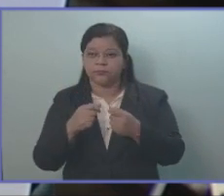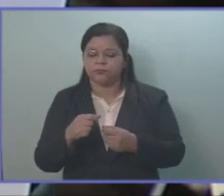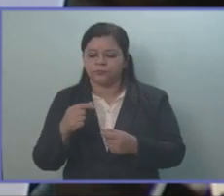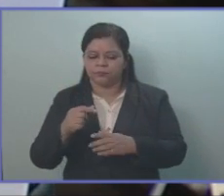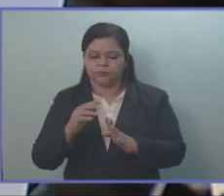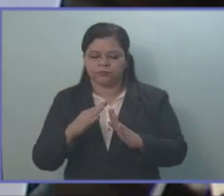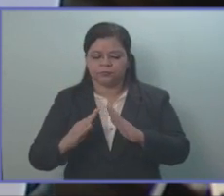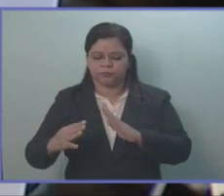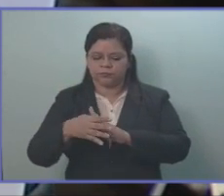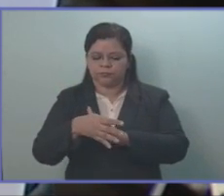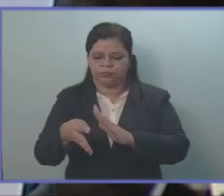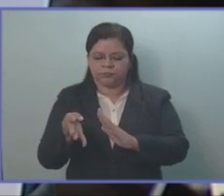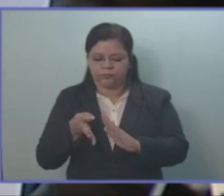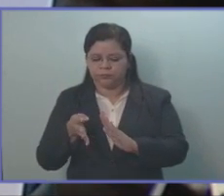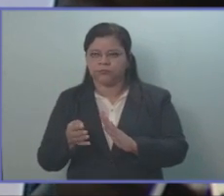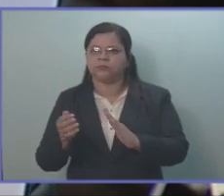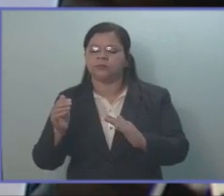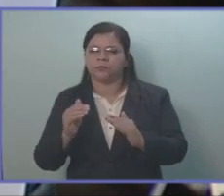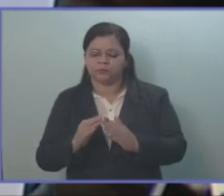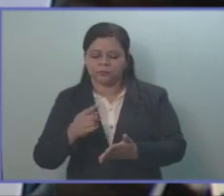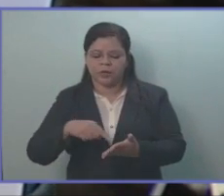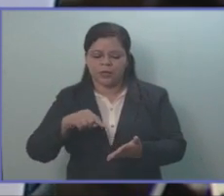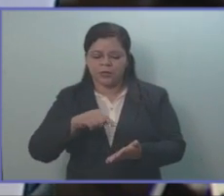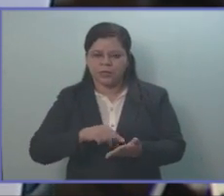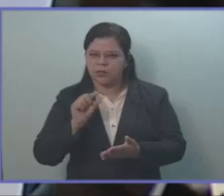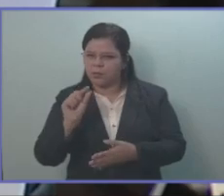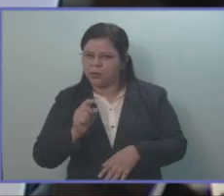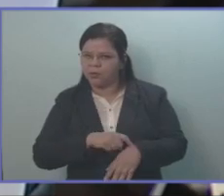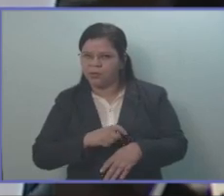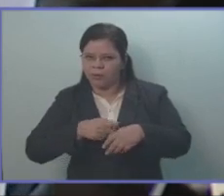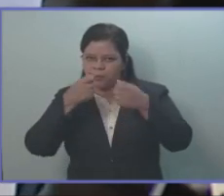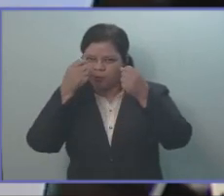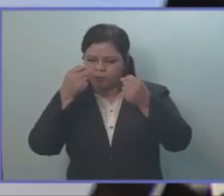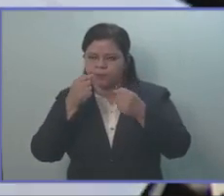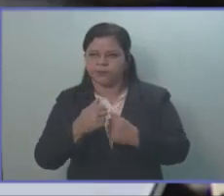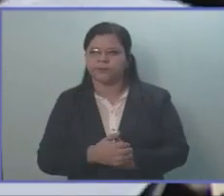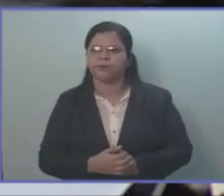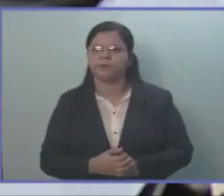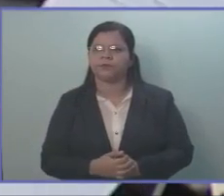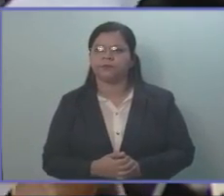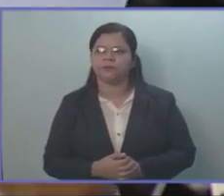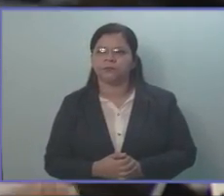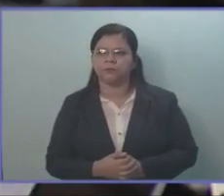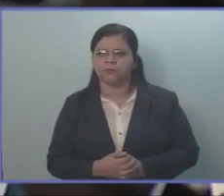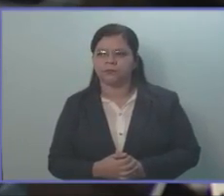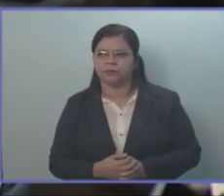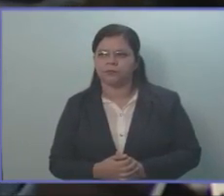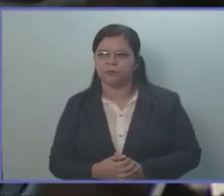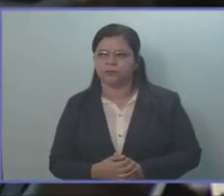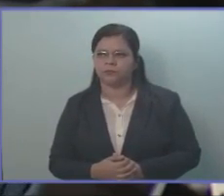granjas penitenciarias, centros intermedios y centros temporales de reclusión.